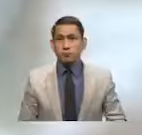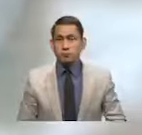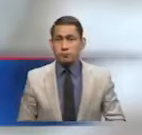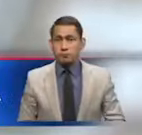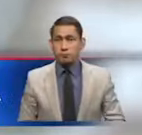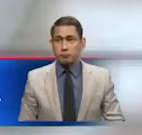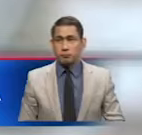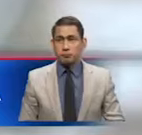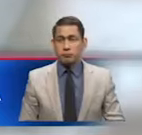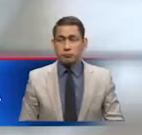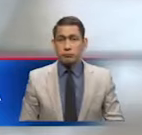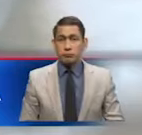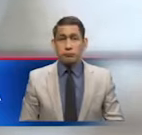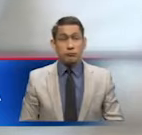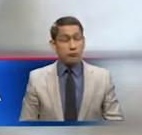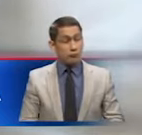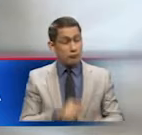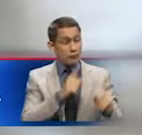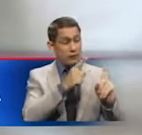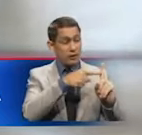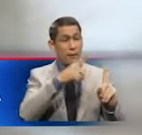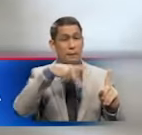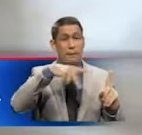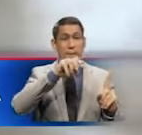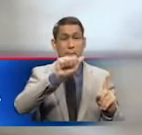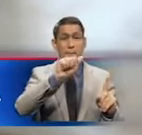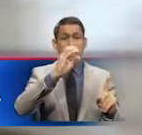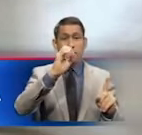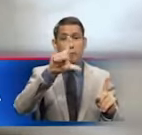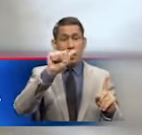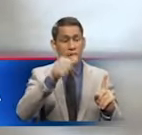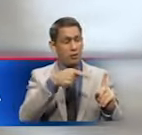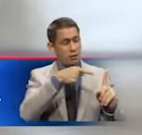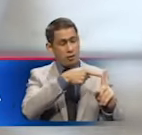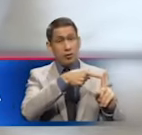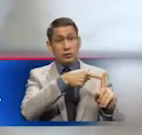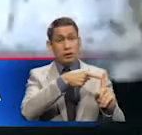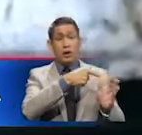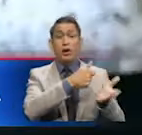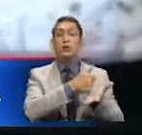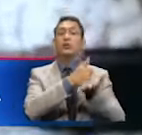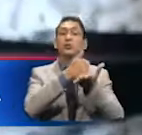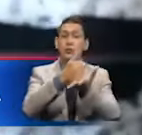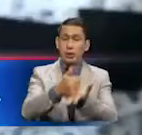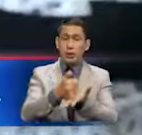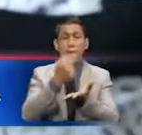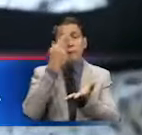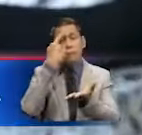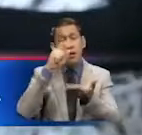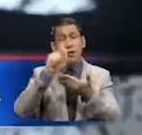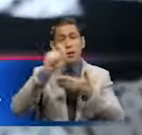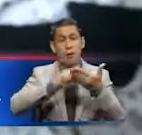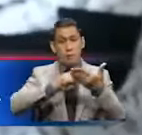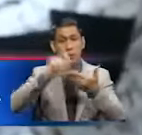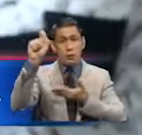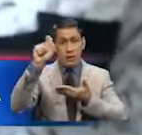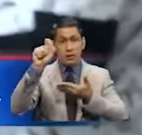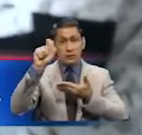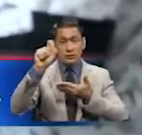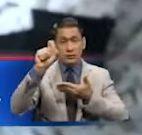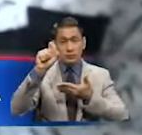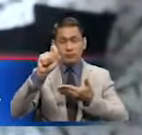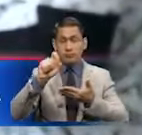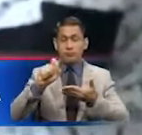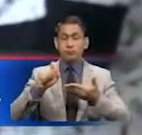El legado que Paola Roldán deja al Ecuador marca un proceso evolutivo en torno a la salud pública. Pues el fallo registrado el 5